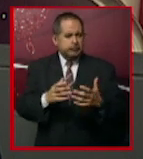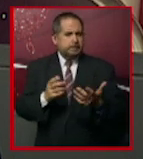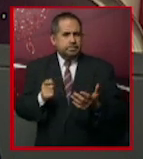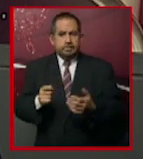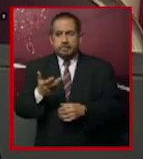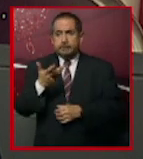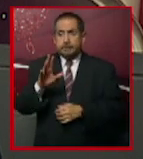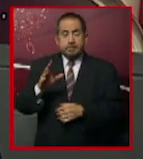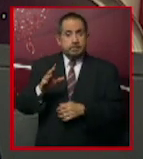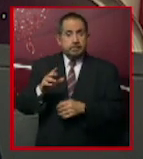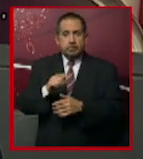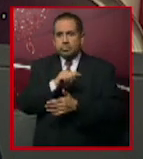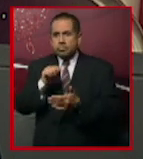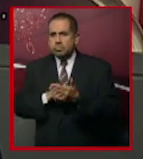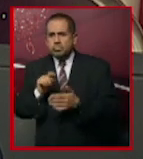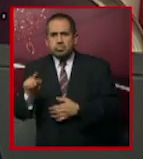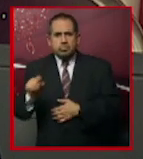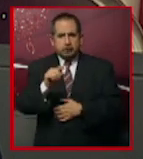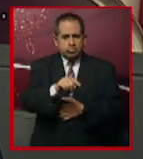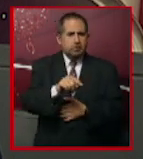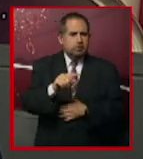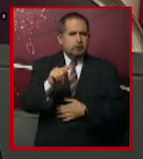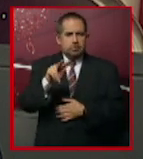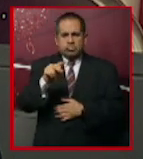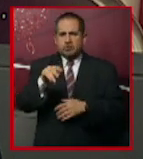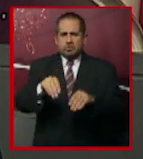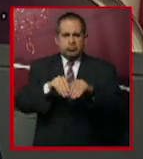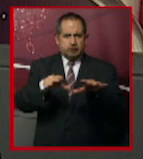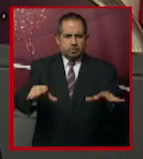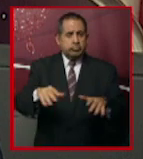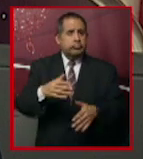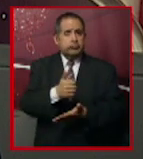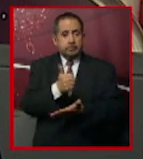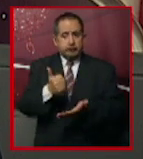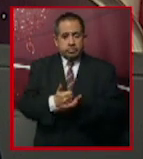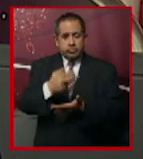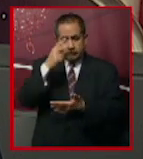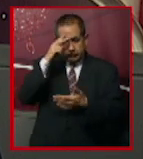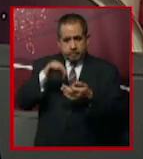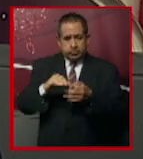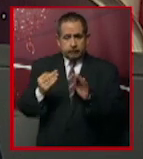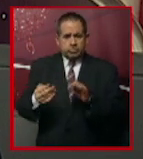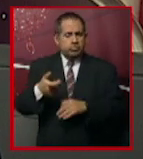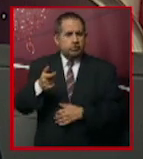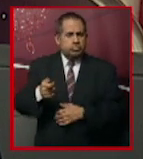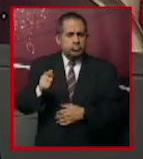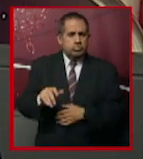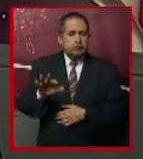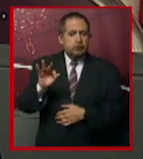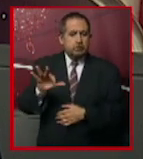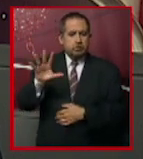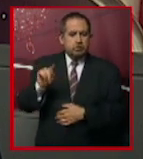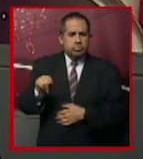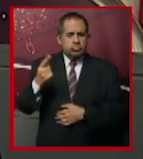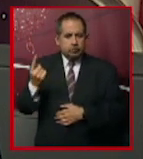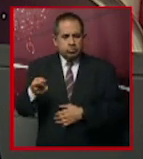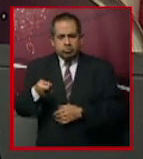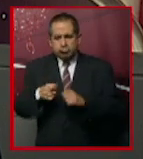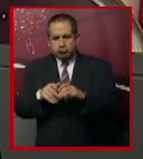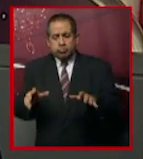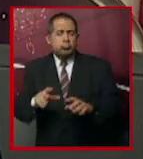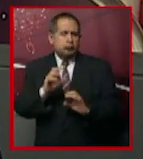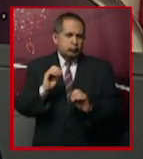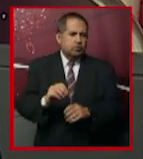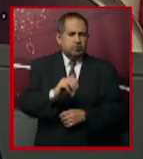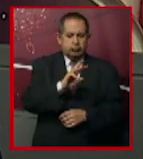En 10 estamos en televisión digital terrestre y en el Valle de México y área conurbada, canal 45.1. También en